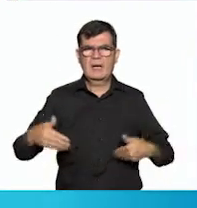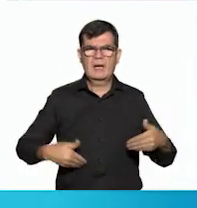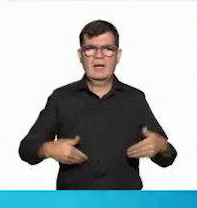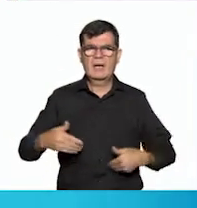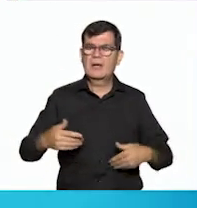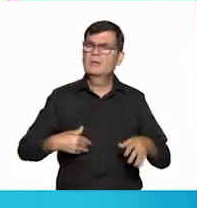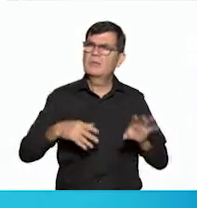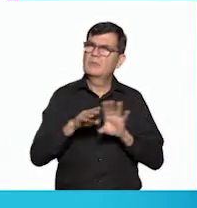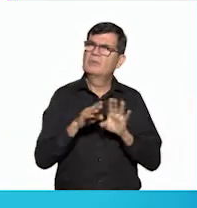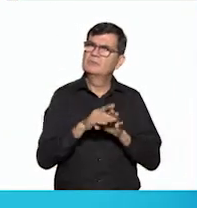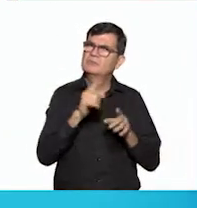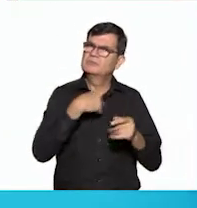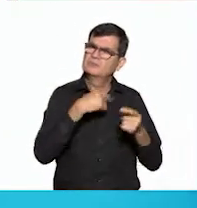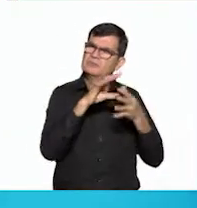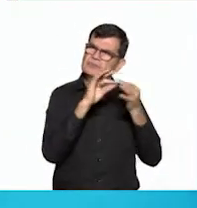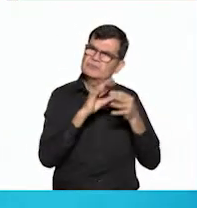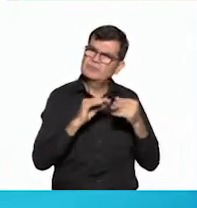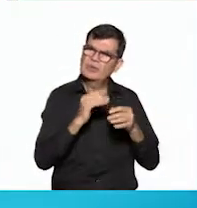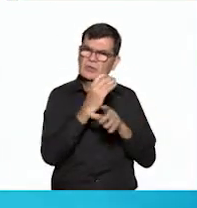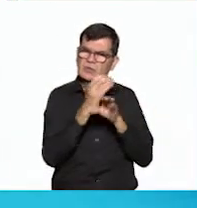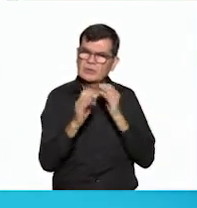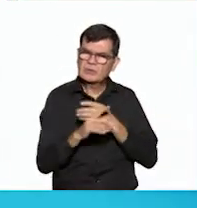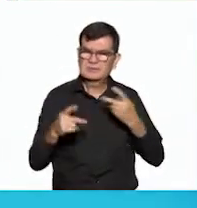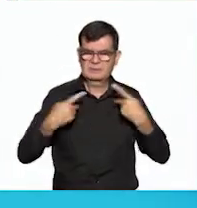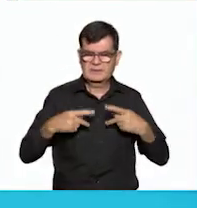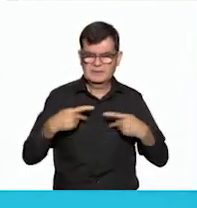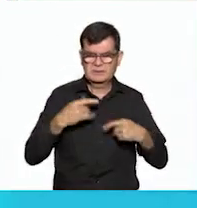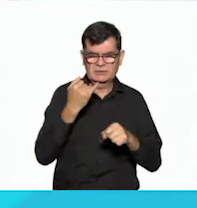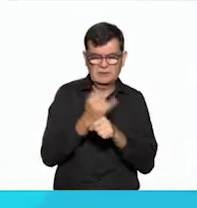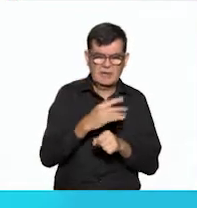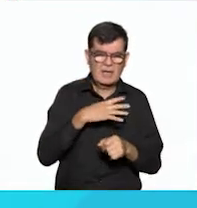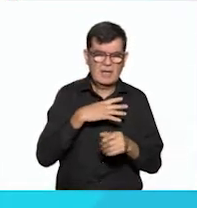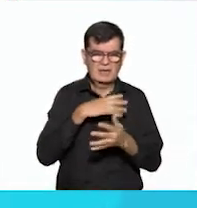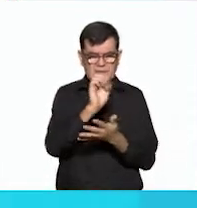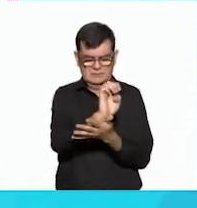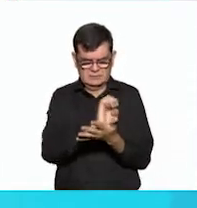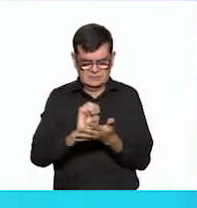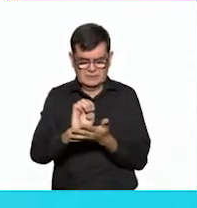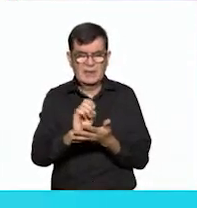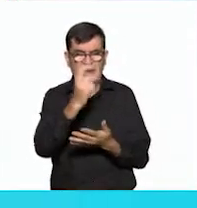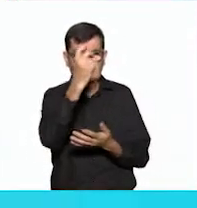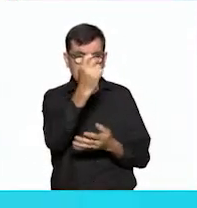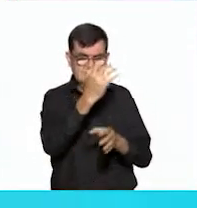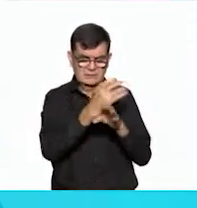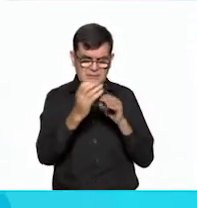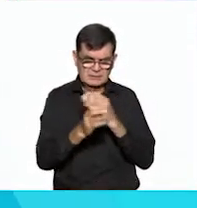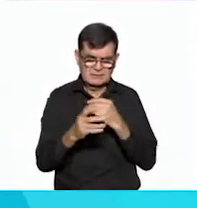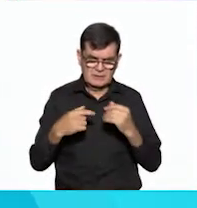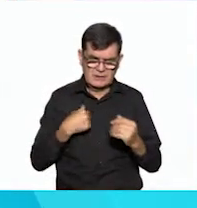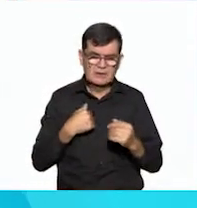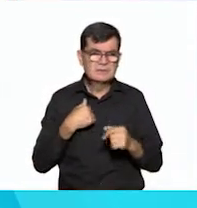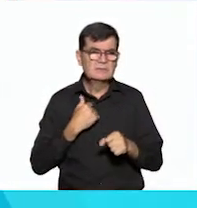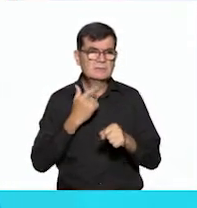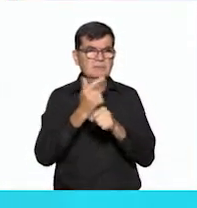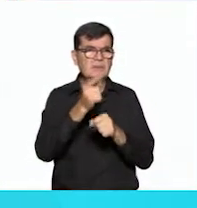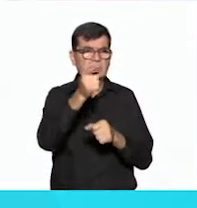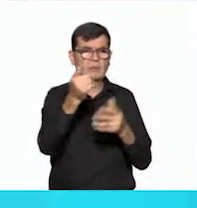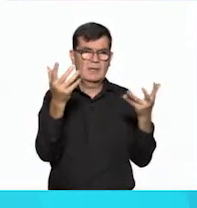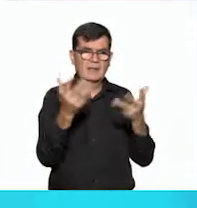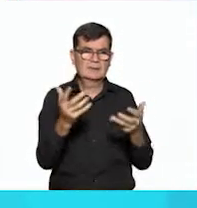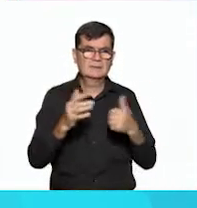está indicando claramente que hay personajes y que hay escenografía. Eso tiene que suponerse que alguien lo va a